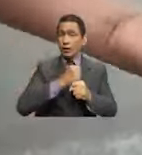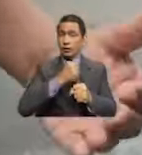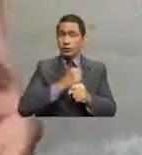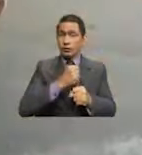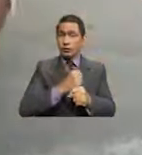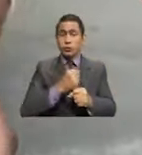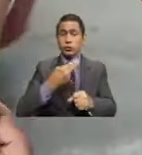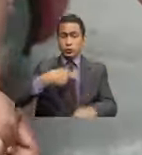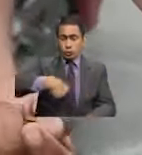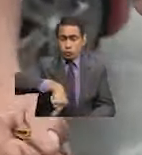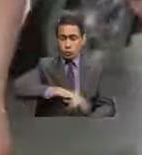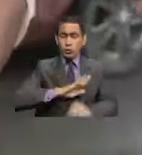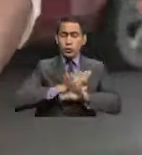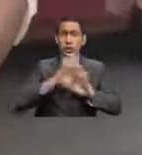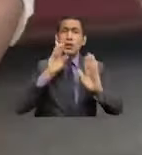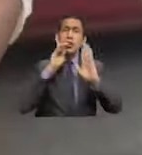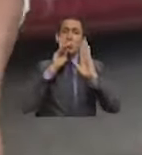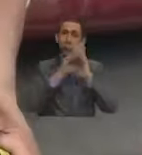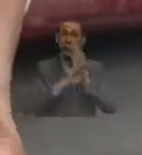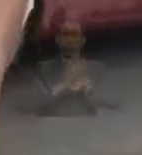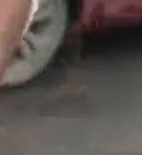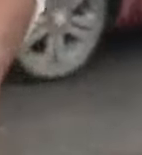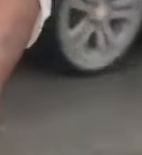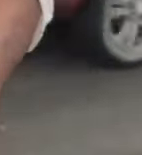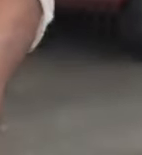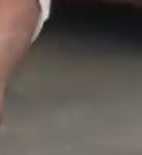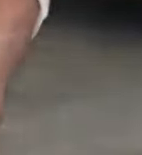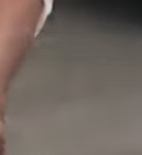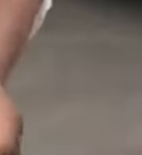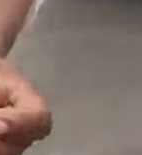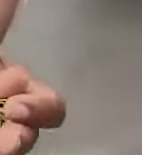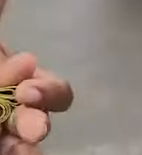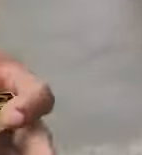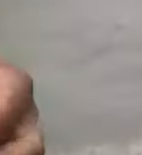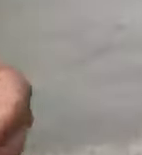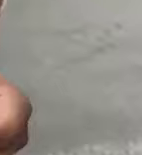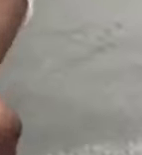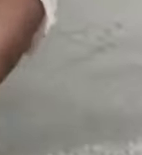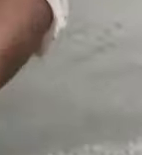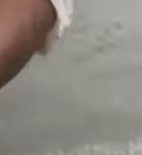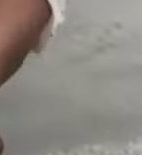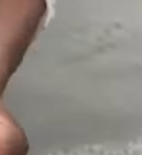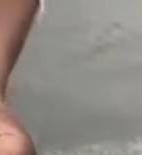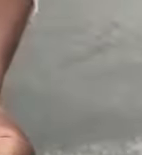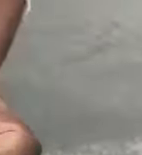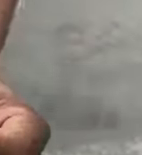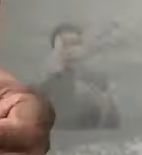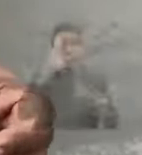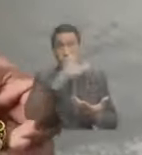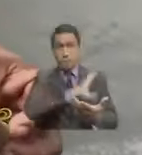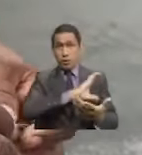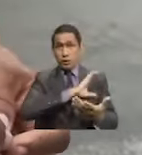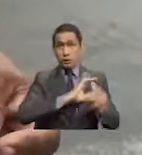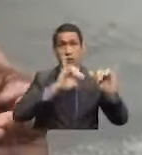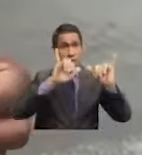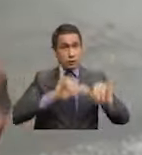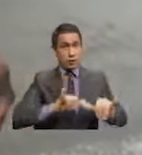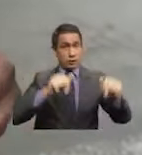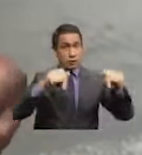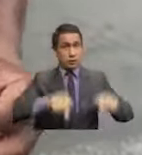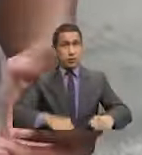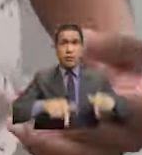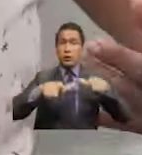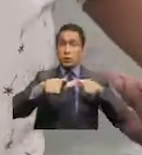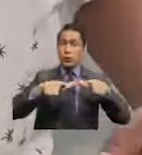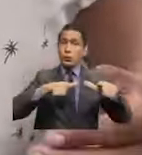hemos puesto la denuncia. Y entonces estamos con mucho temor, los agentes nos están resguardando, gracias a Dios también que hemos pedido la colaboración